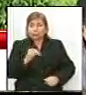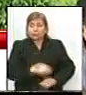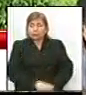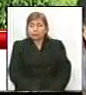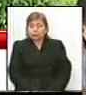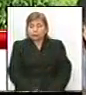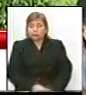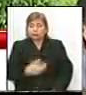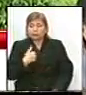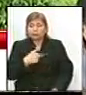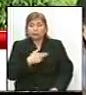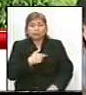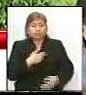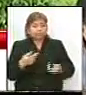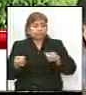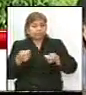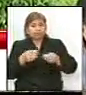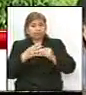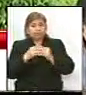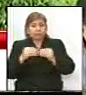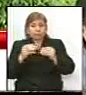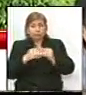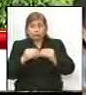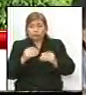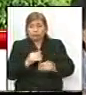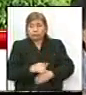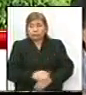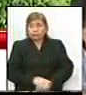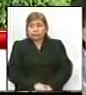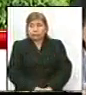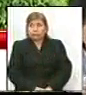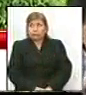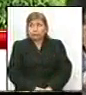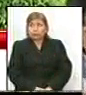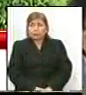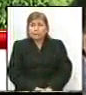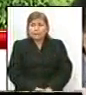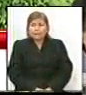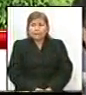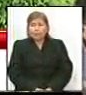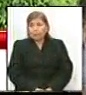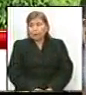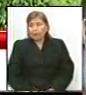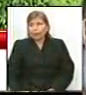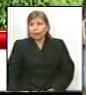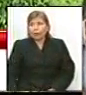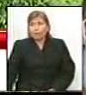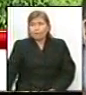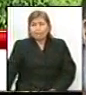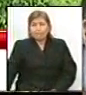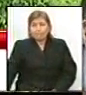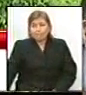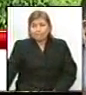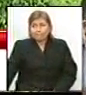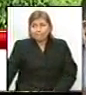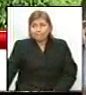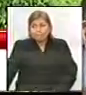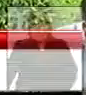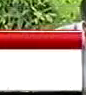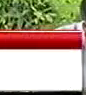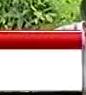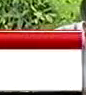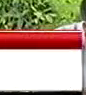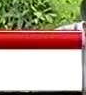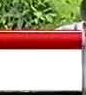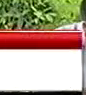los agricultores de reconversión productiva. Así, estoy seguro, vamos a mejorar la calidad productiva en nuestra